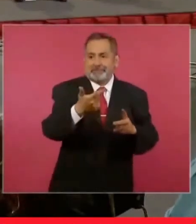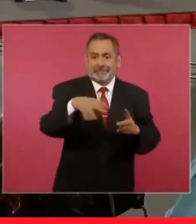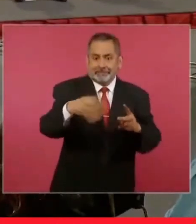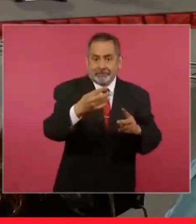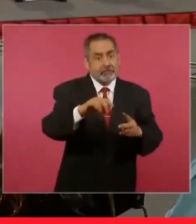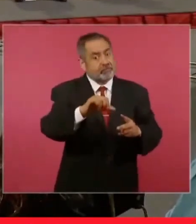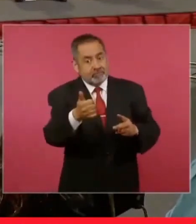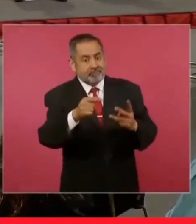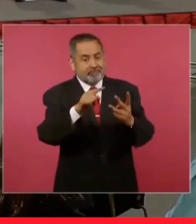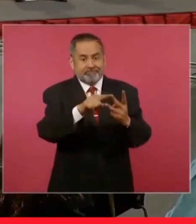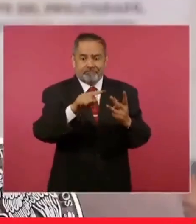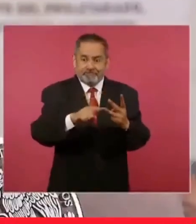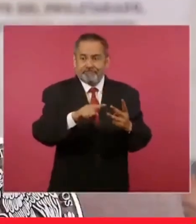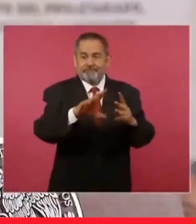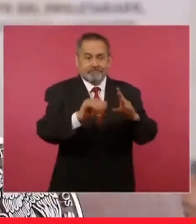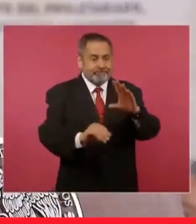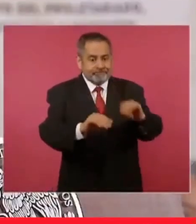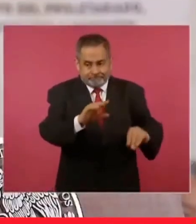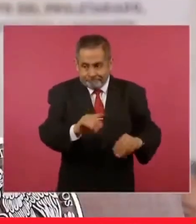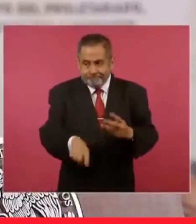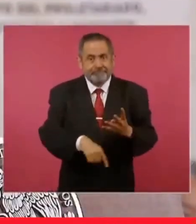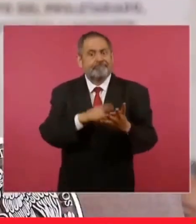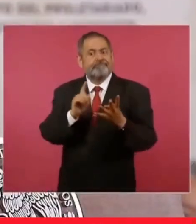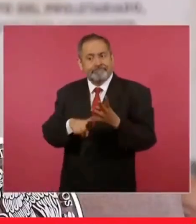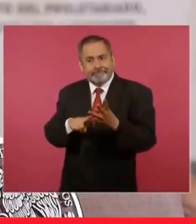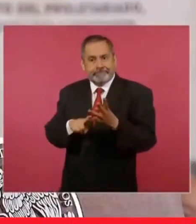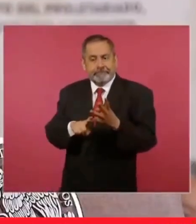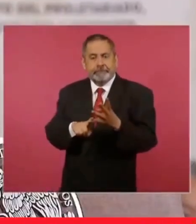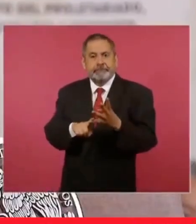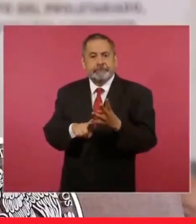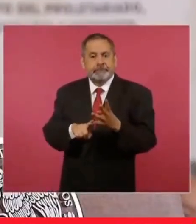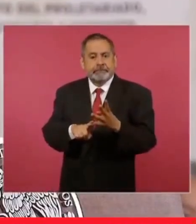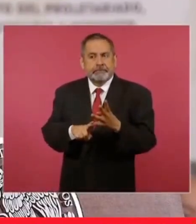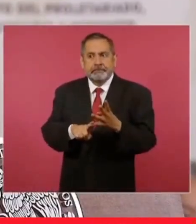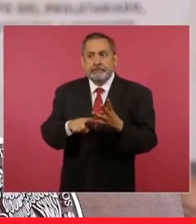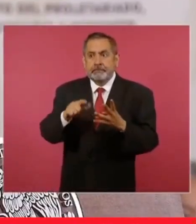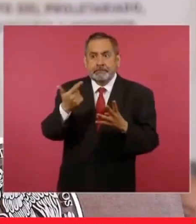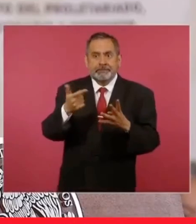centrales generadoras con 73 megawatts. A las